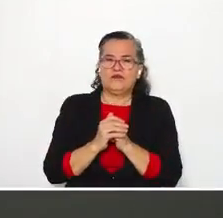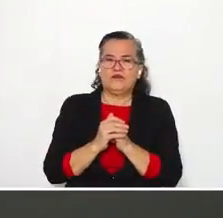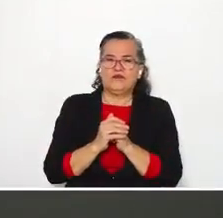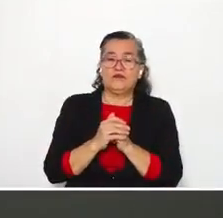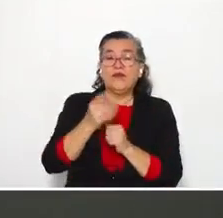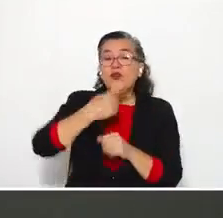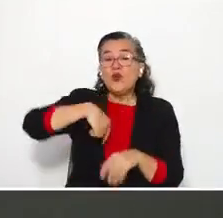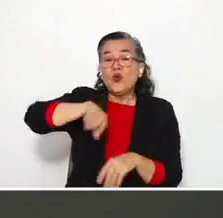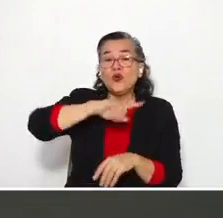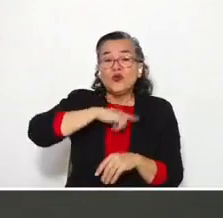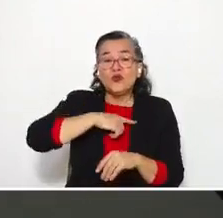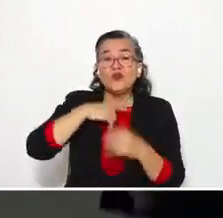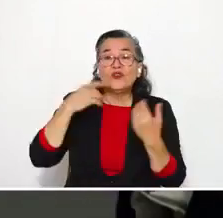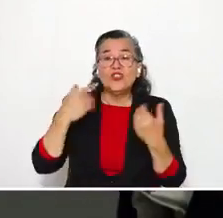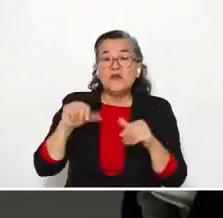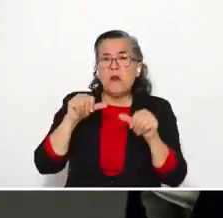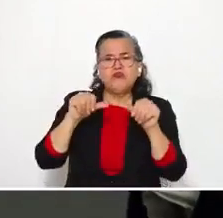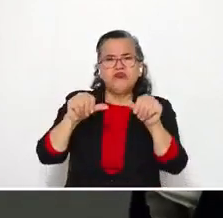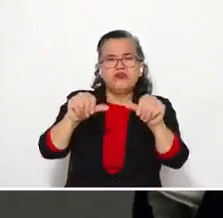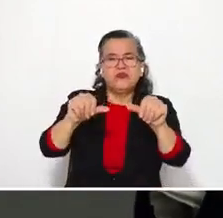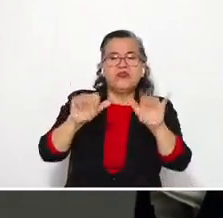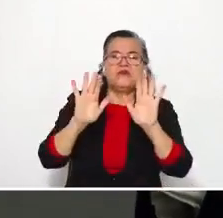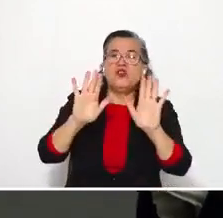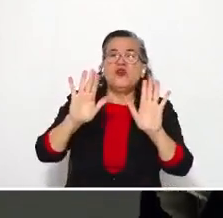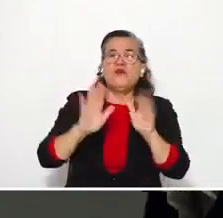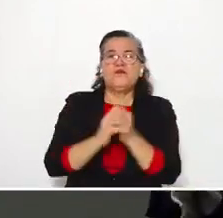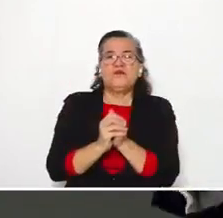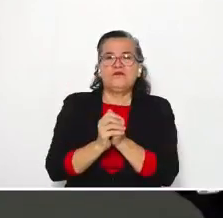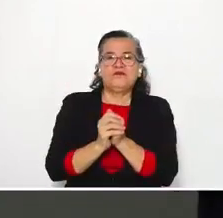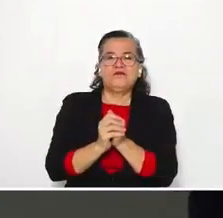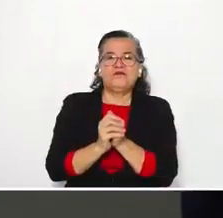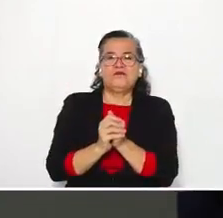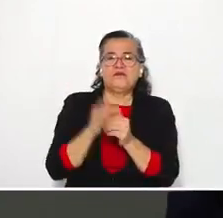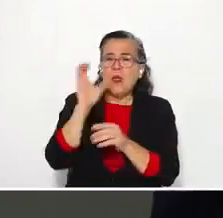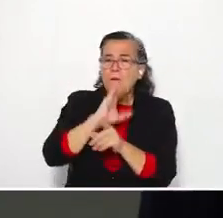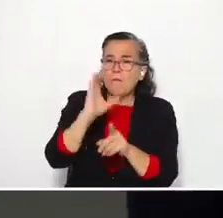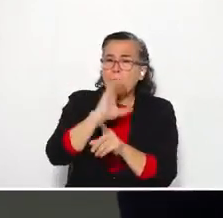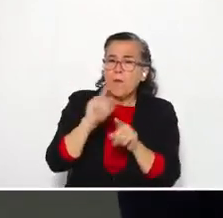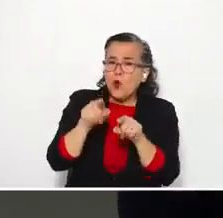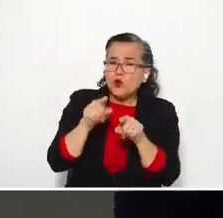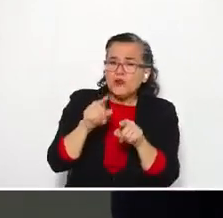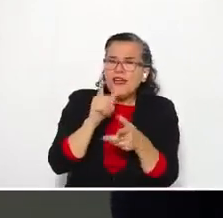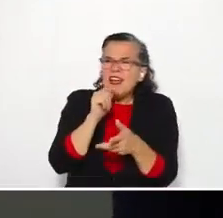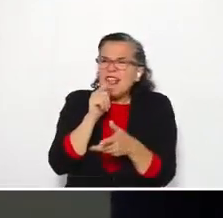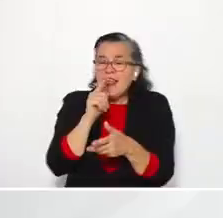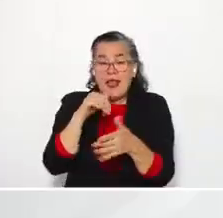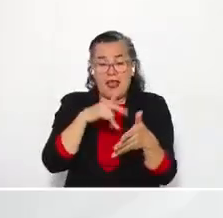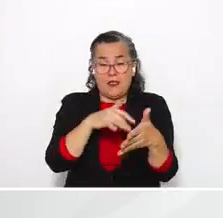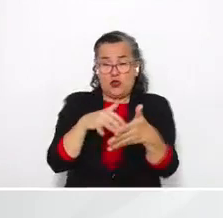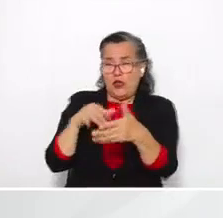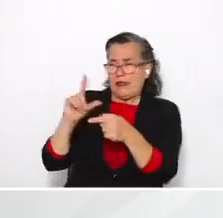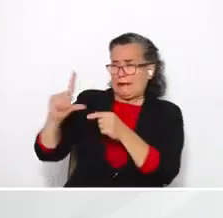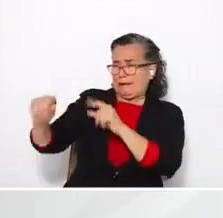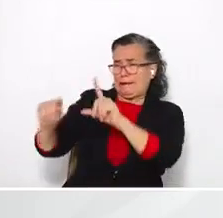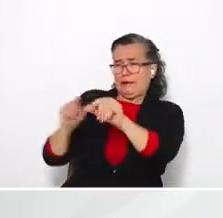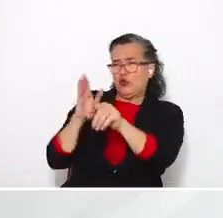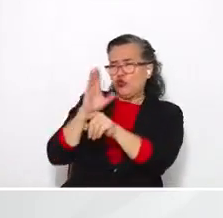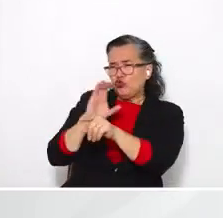que nosotros íbamos a ir a buscar a los estudiantes. E íbamos a ir a buscar a los estudiantes en las zonas más